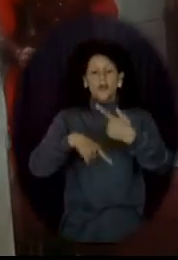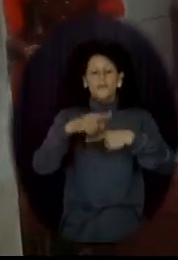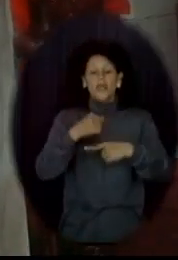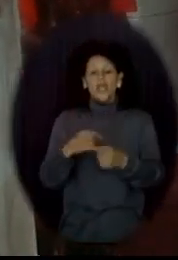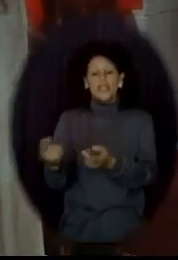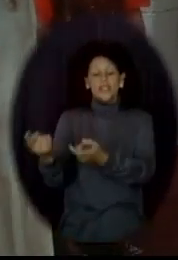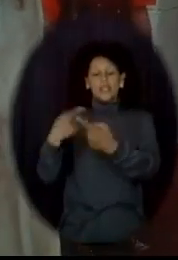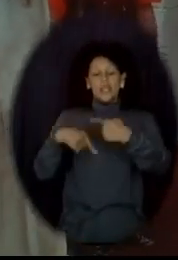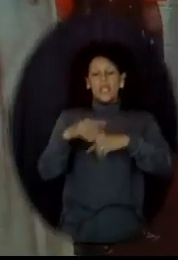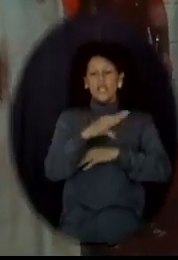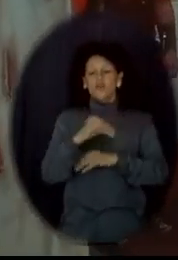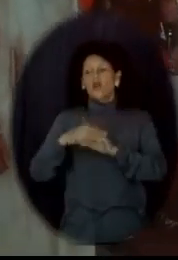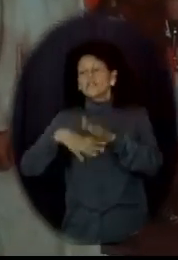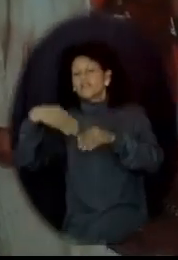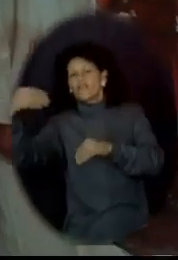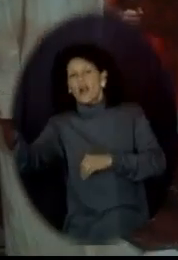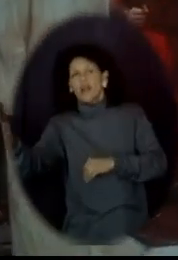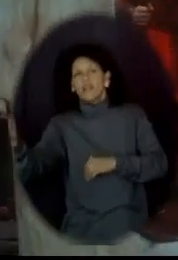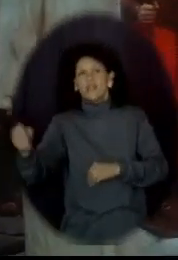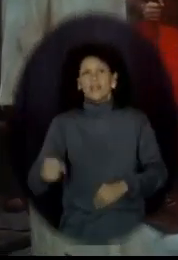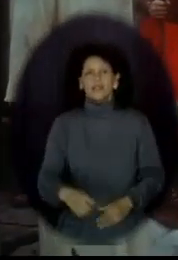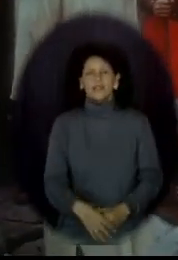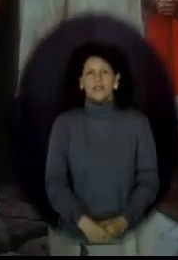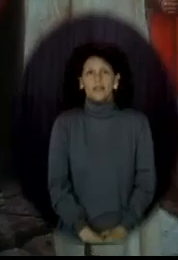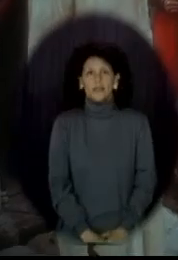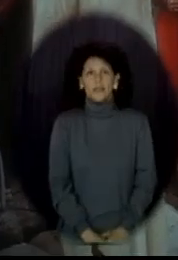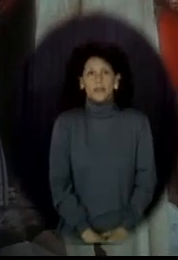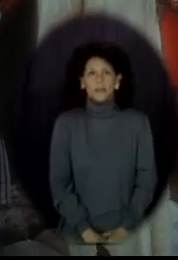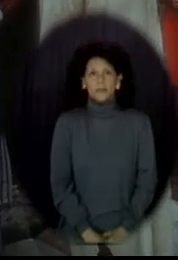teólogos han llegado y se han ido.